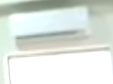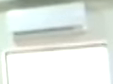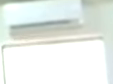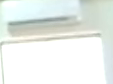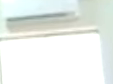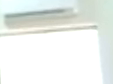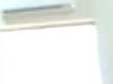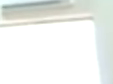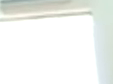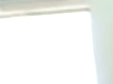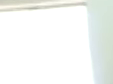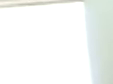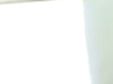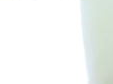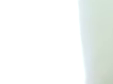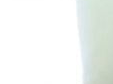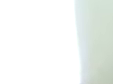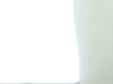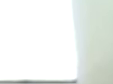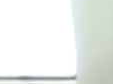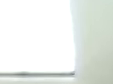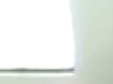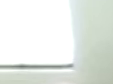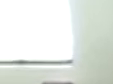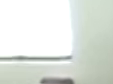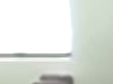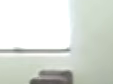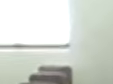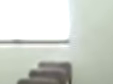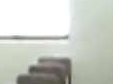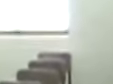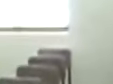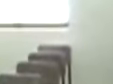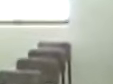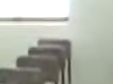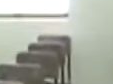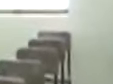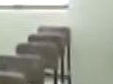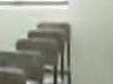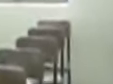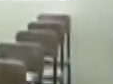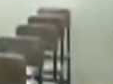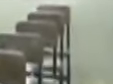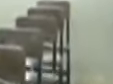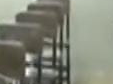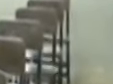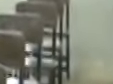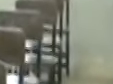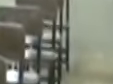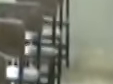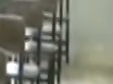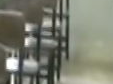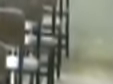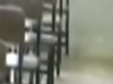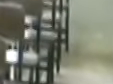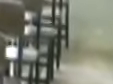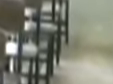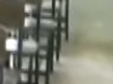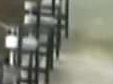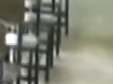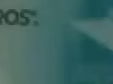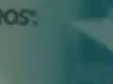óptima iluminación modernos acabados biblioteca un salón para clases magales con amplia capacidad para 100